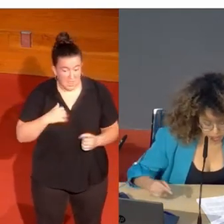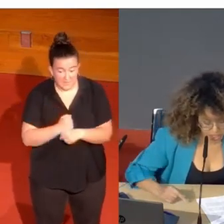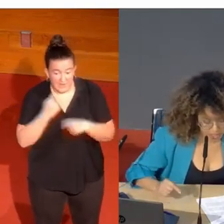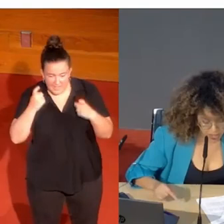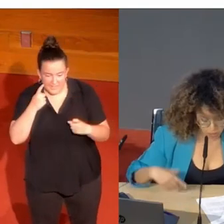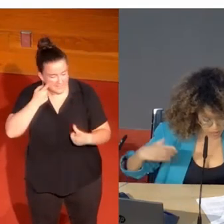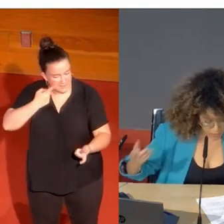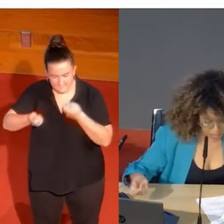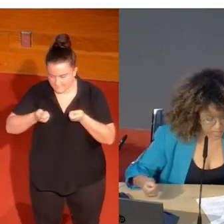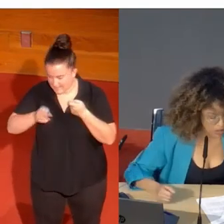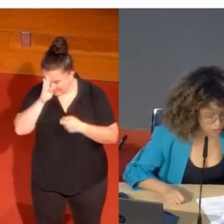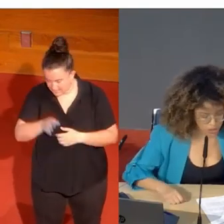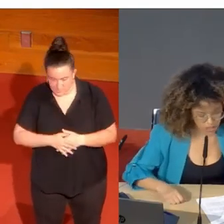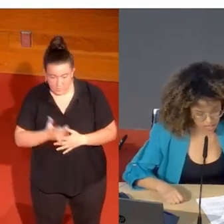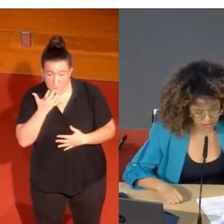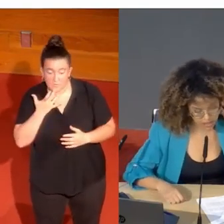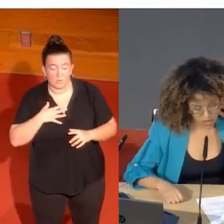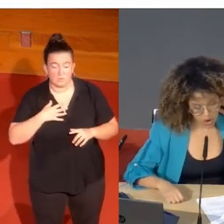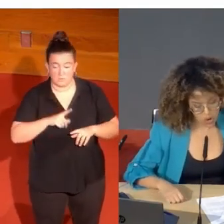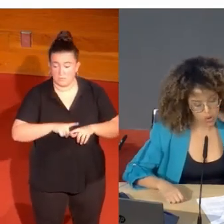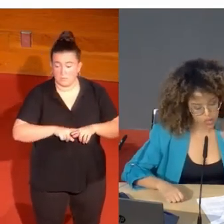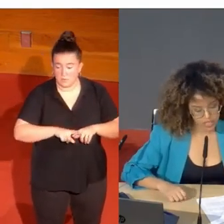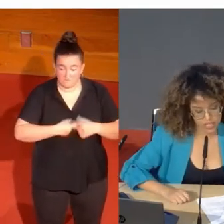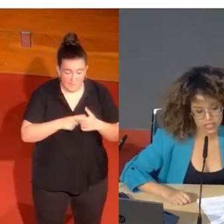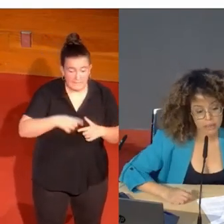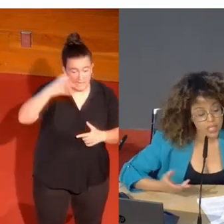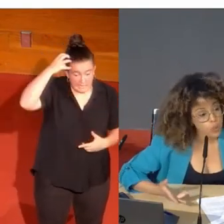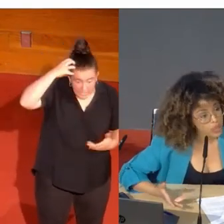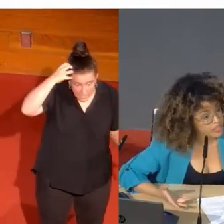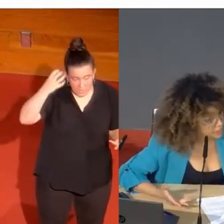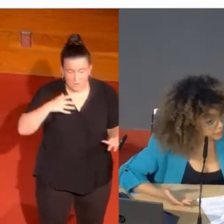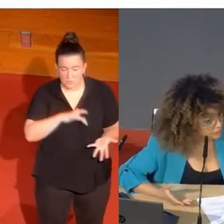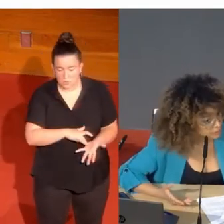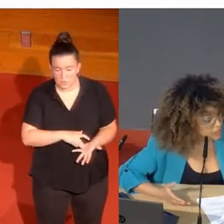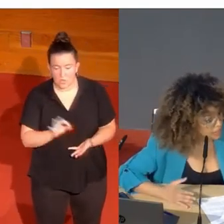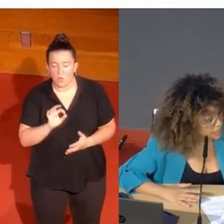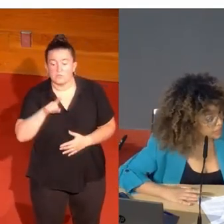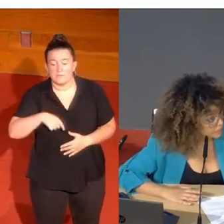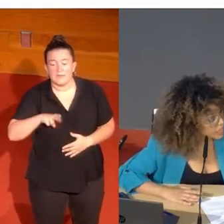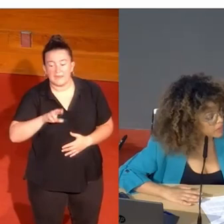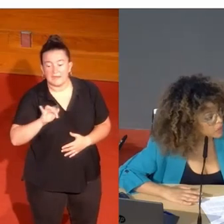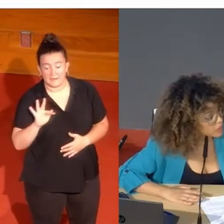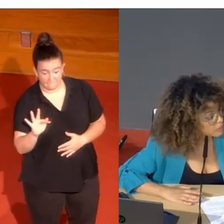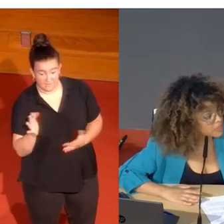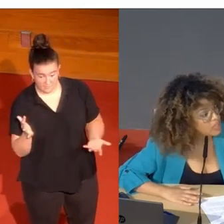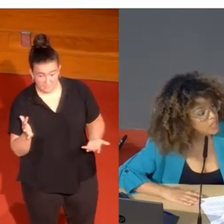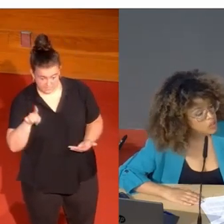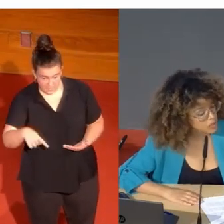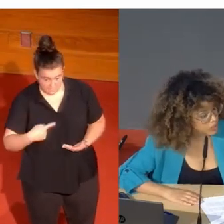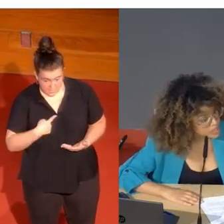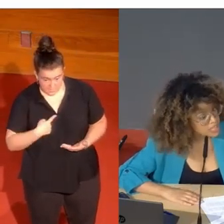eso ocurre también en temas como la familia Real Como os decía antes o eh También ocurren en rif que hay que mencionarlo